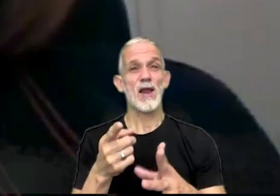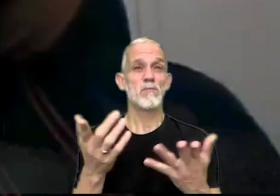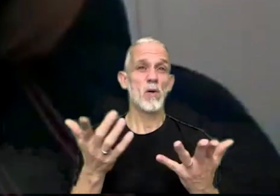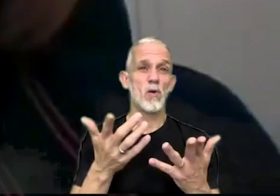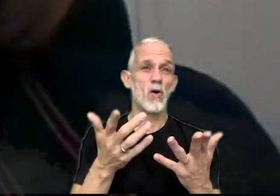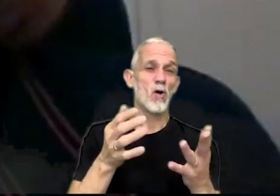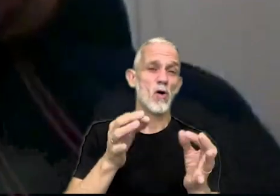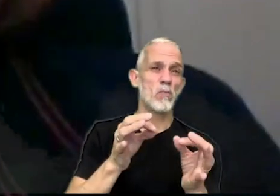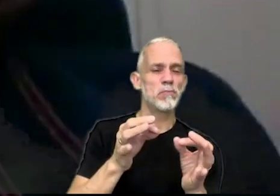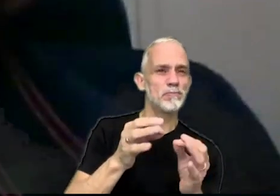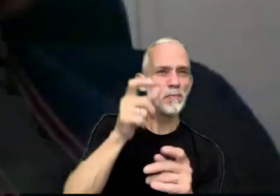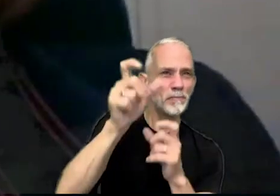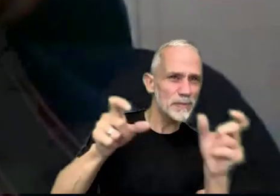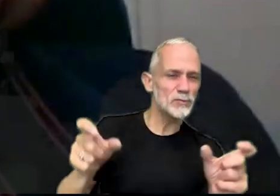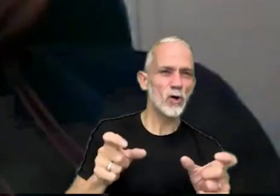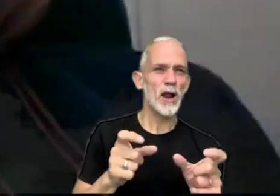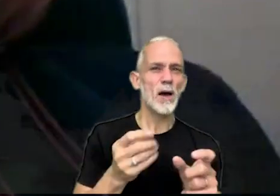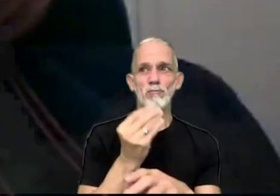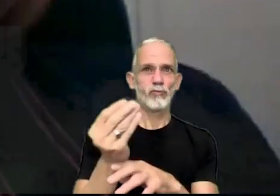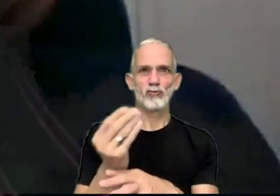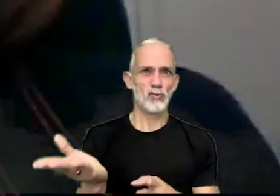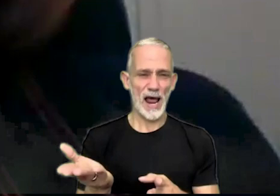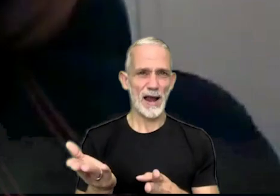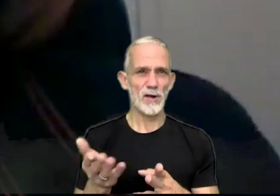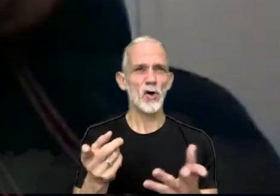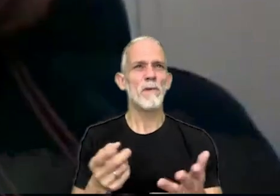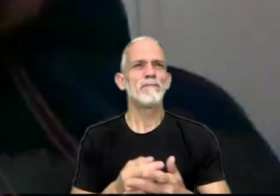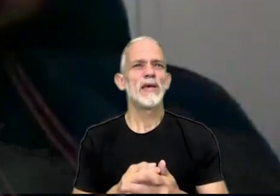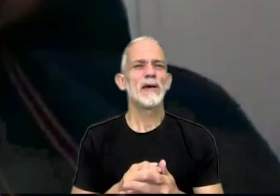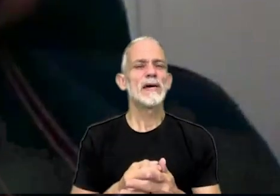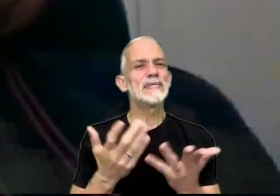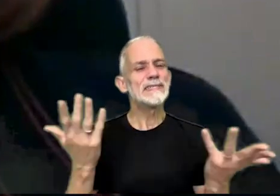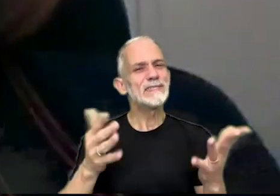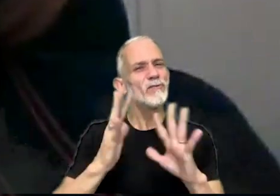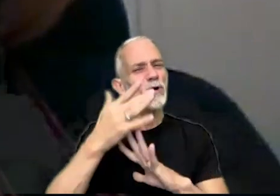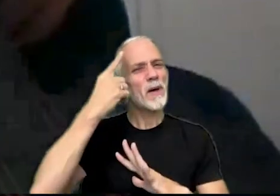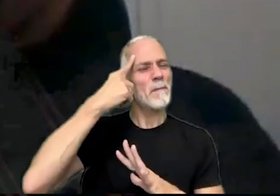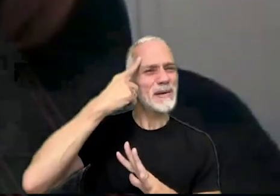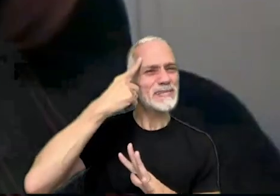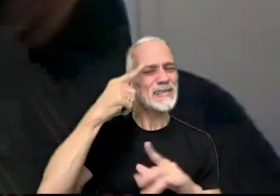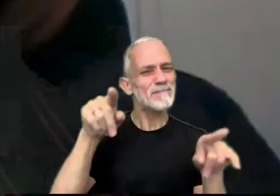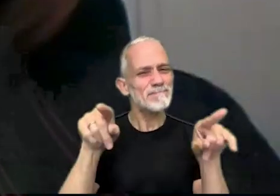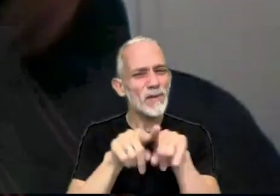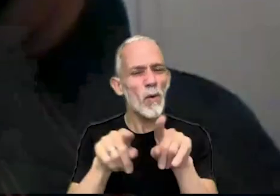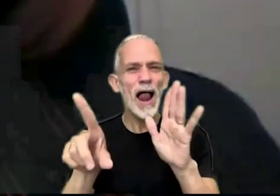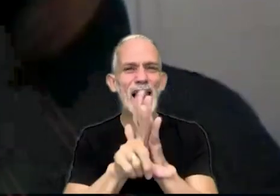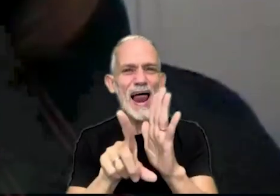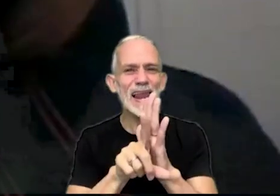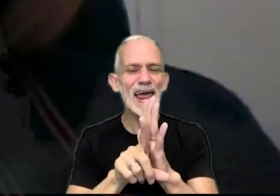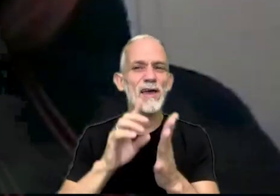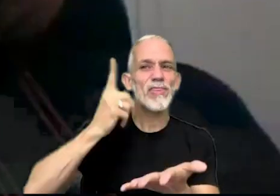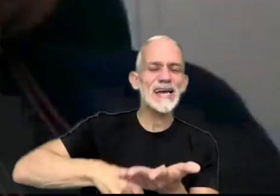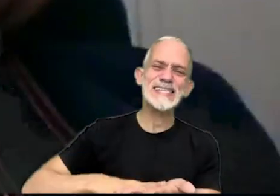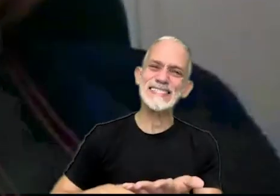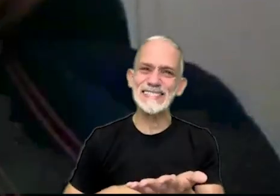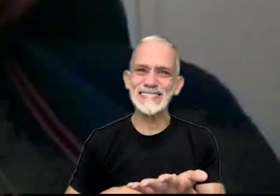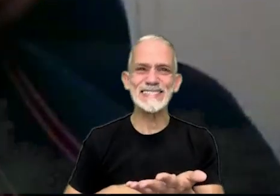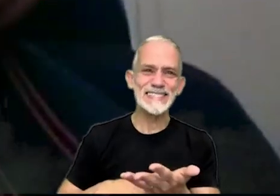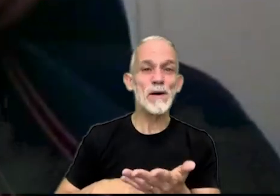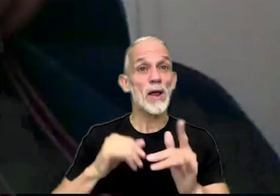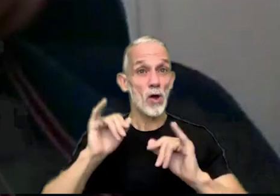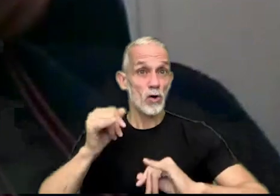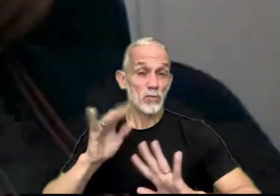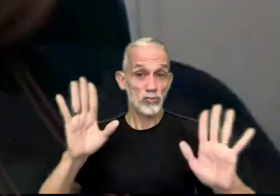intérprete, como funcionario, vos podés tener un criterio que no necesariamente va a coincidir con la ley, con el decreto,